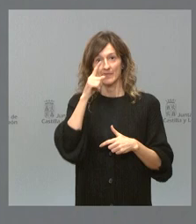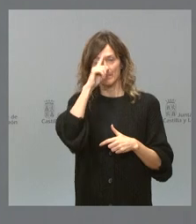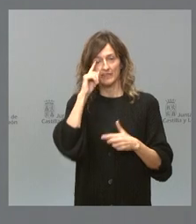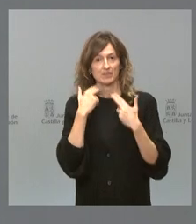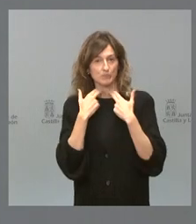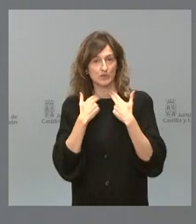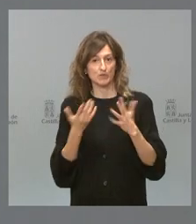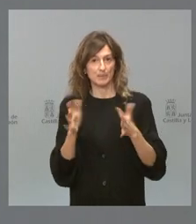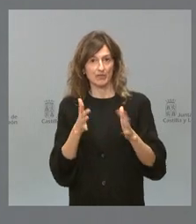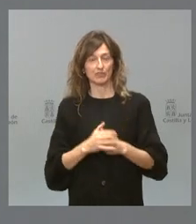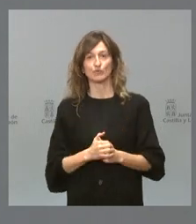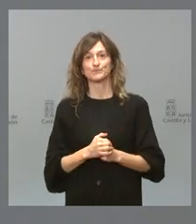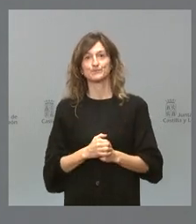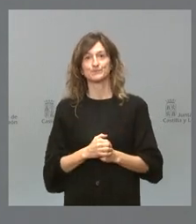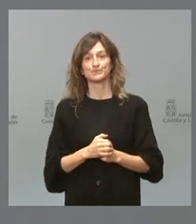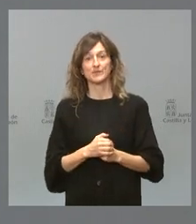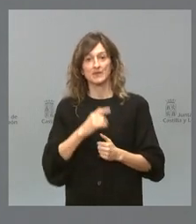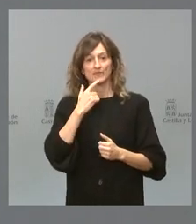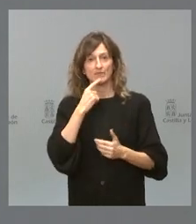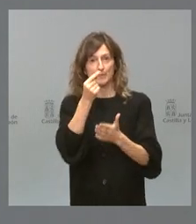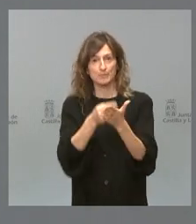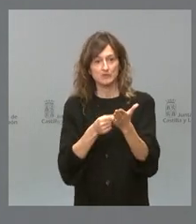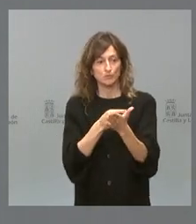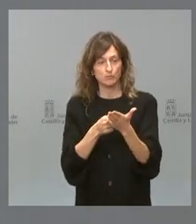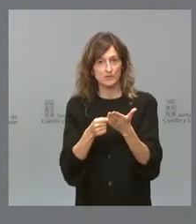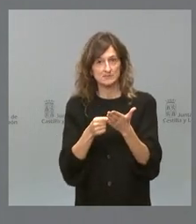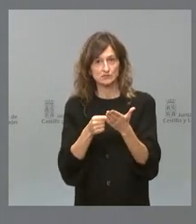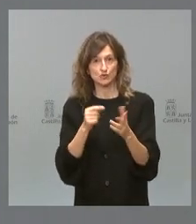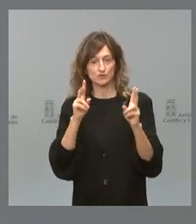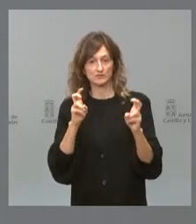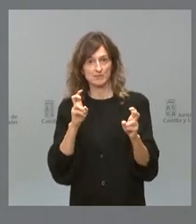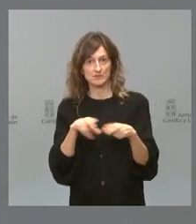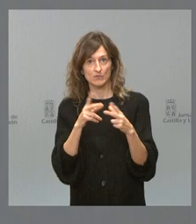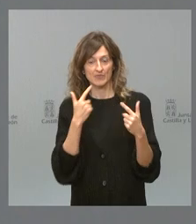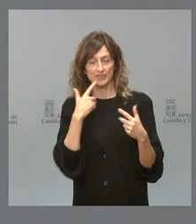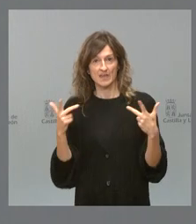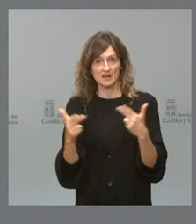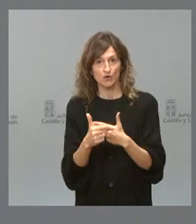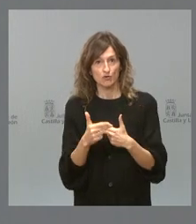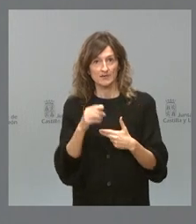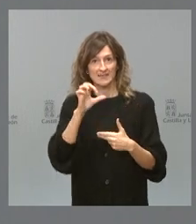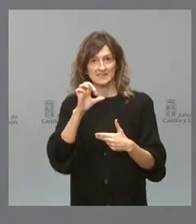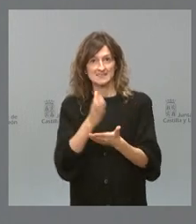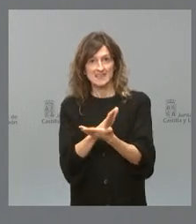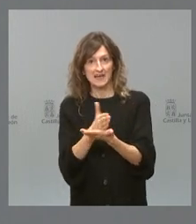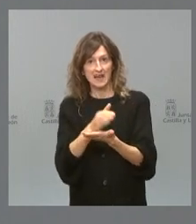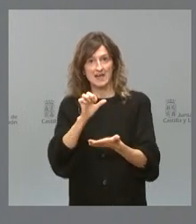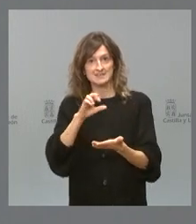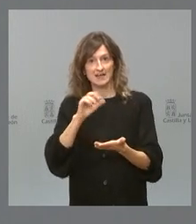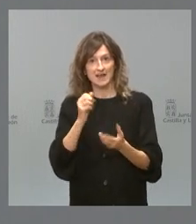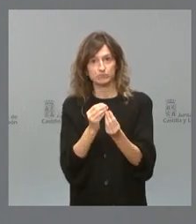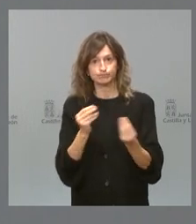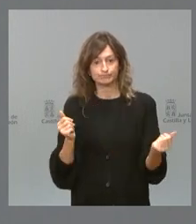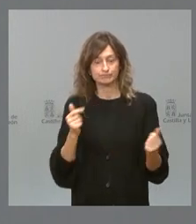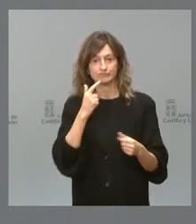diputados hablan sobre todo de unos presupuestos que son antisociales y que hay recortes la desaparición del serla y ponen el foco también en